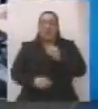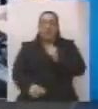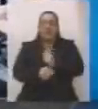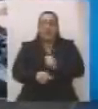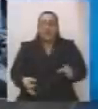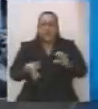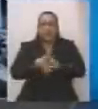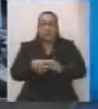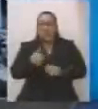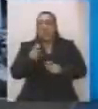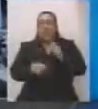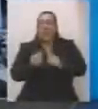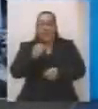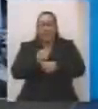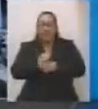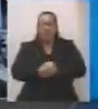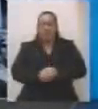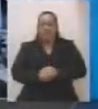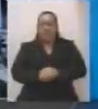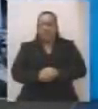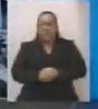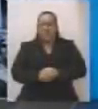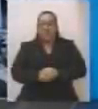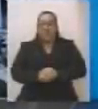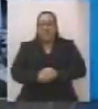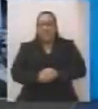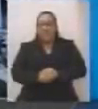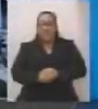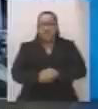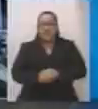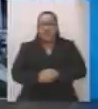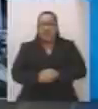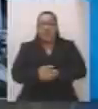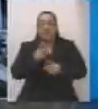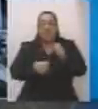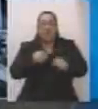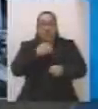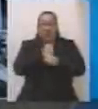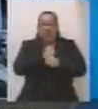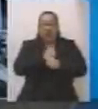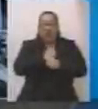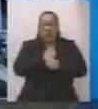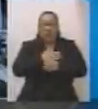otros trabajadores y qué trabajadores